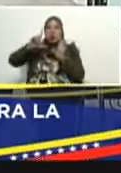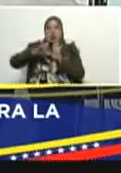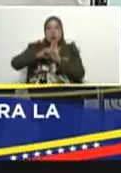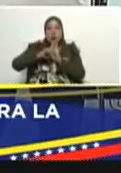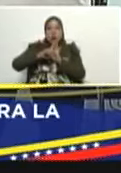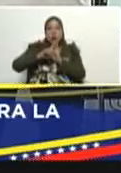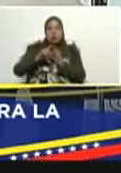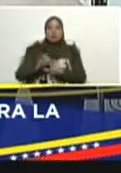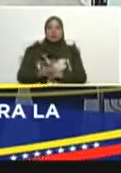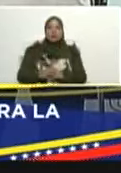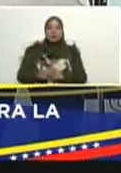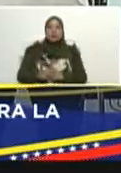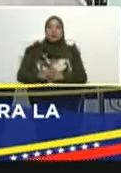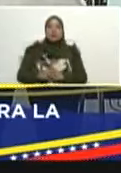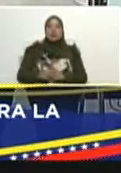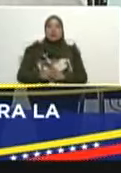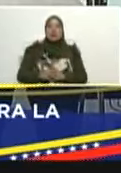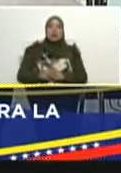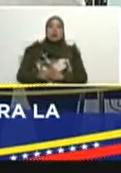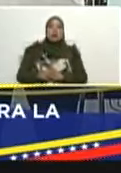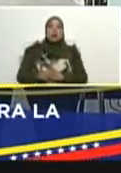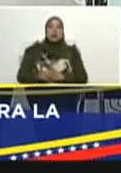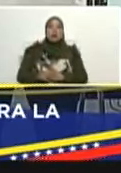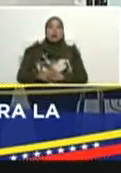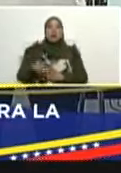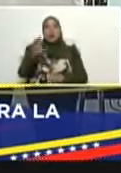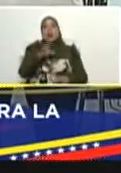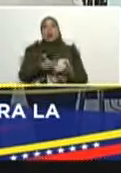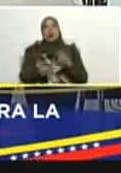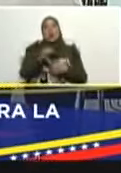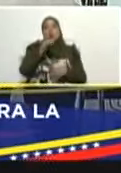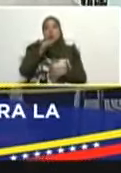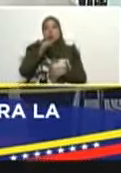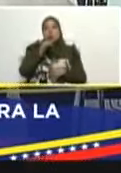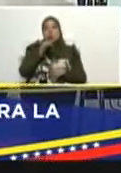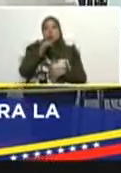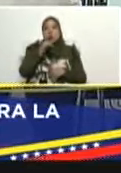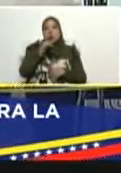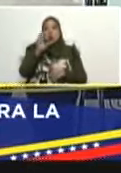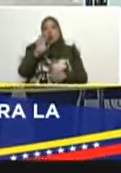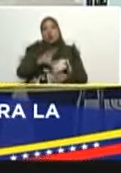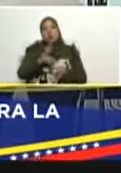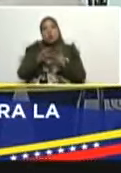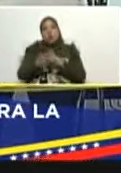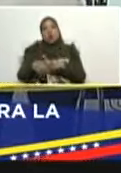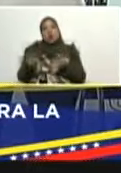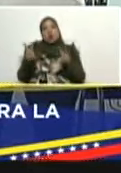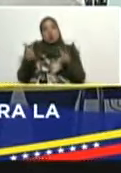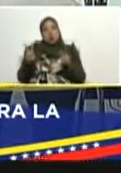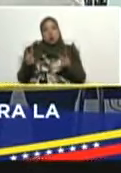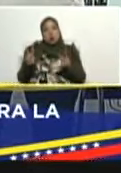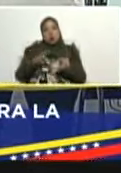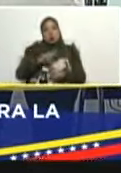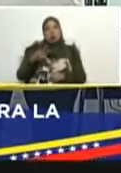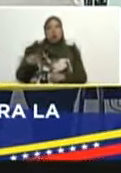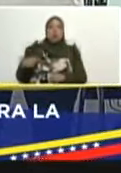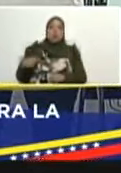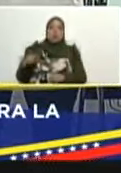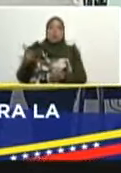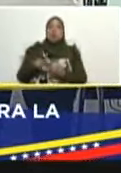educativo, donde nos enseñan las habilidades hermosas de la tecnología y la innovación. Nosotros